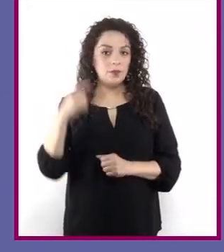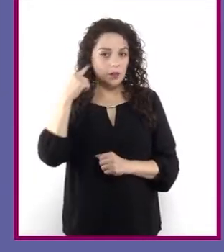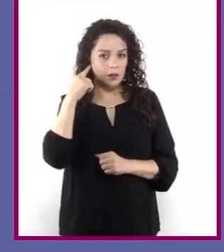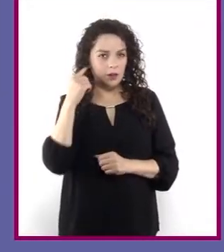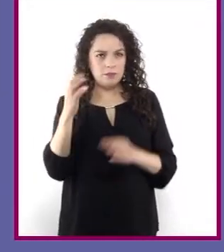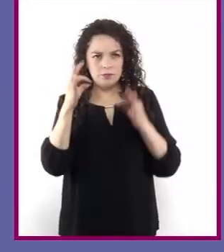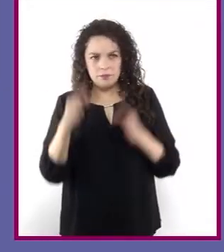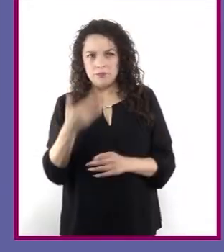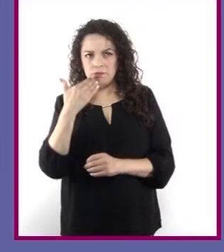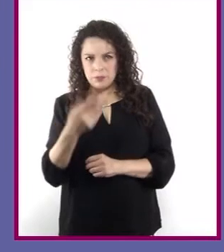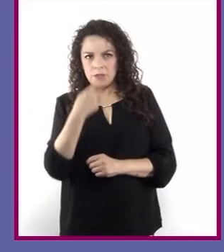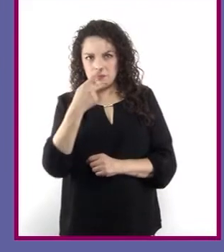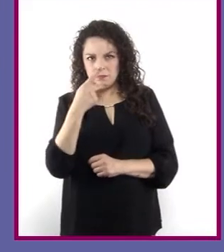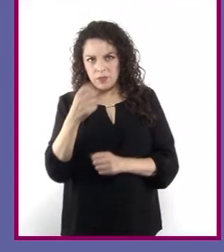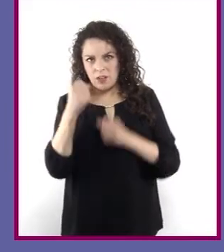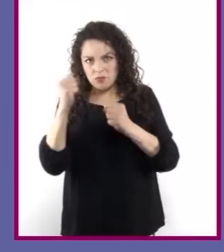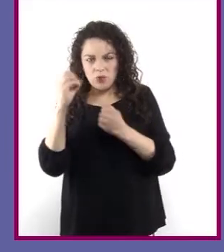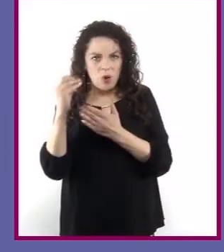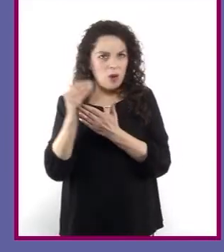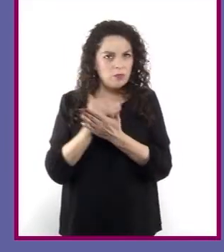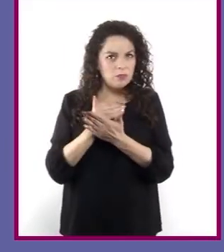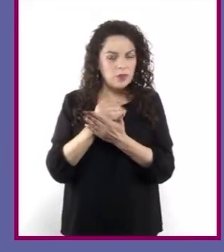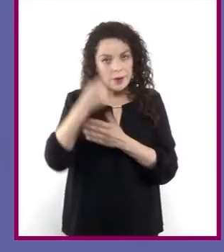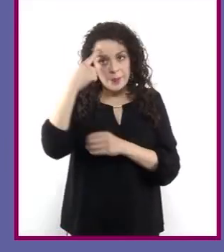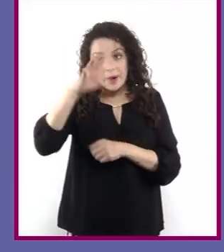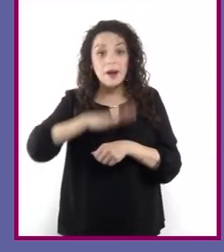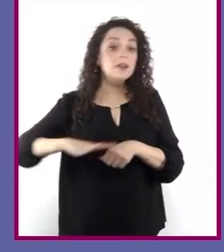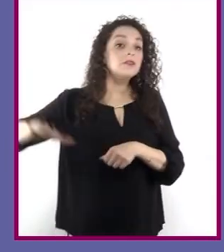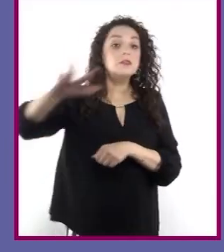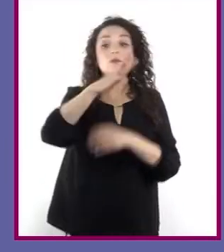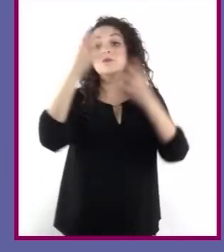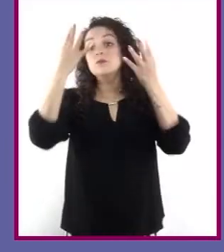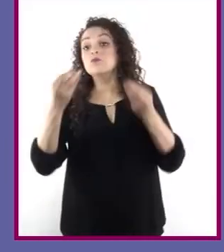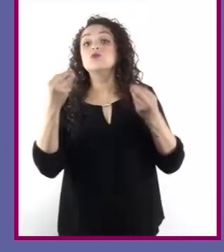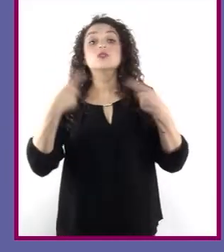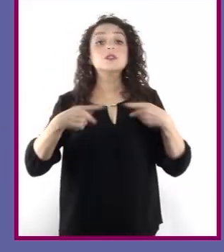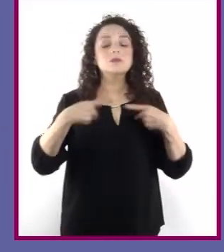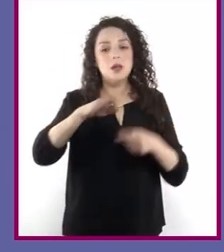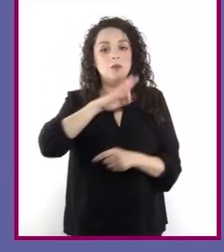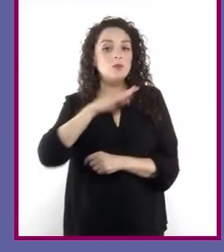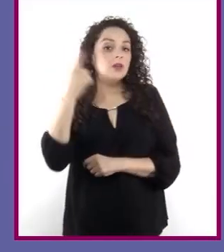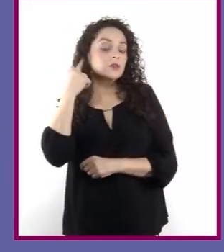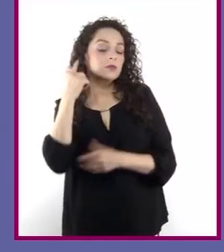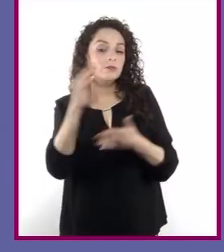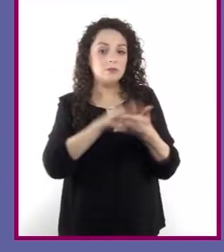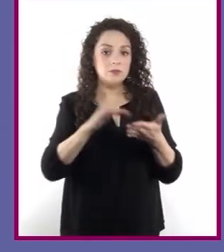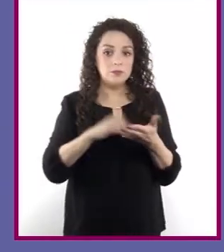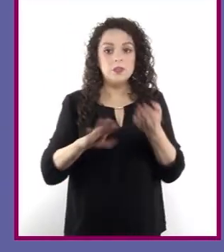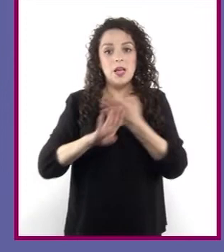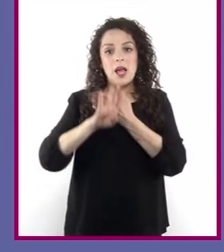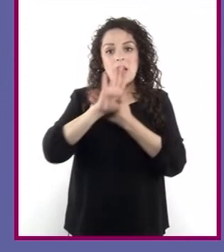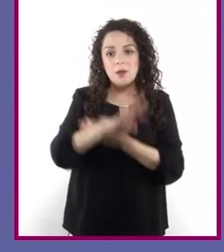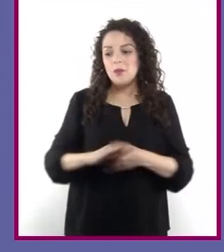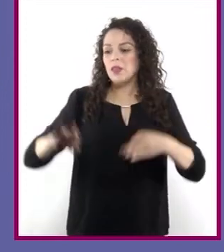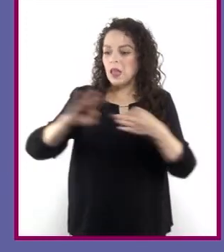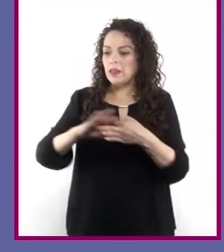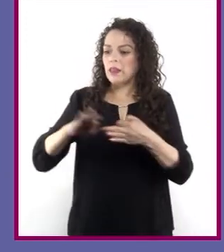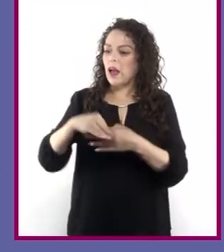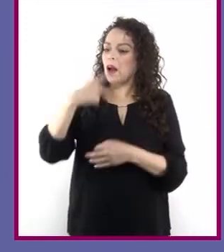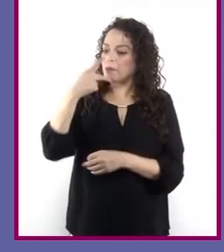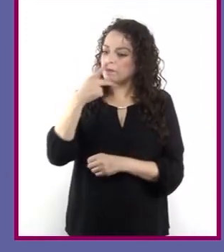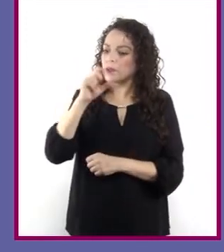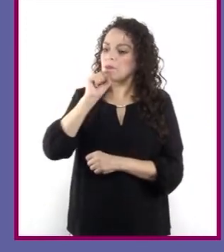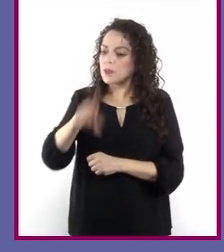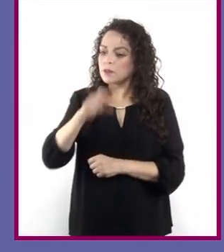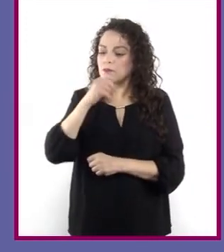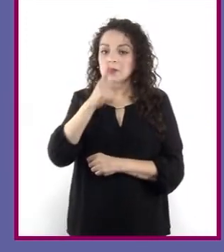apropiado para que un público numeroso escuche la lectura. Evita repeticiones innecesarias y